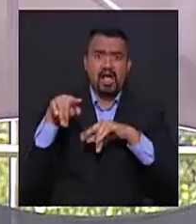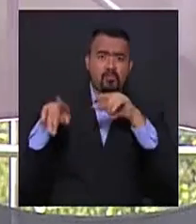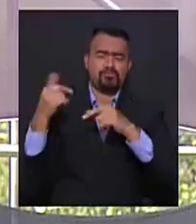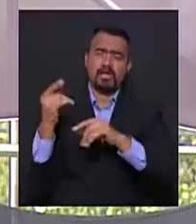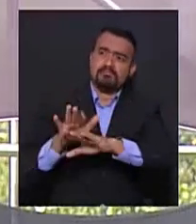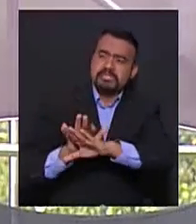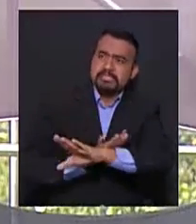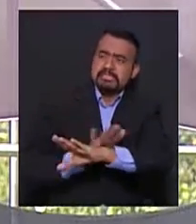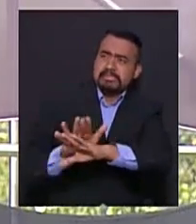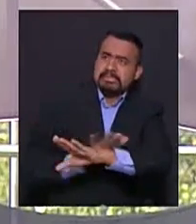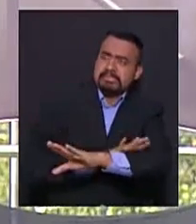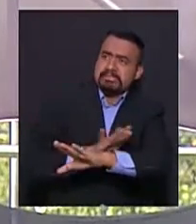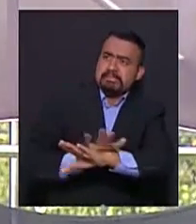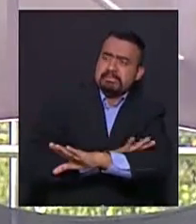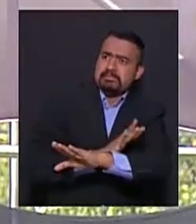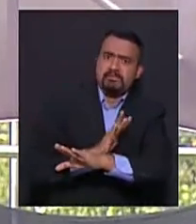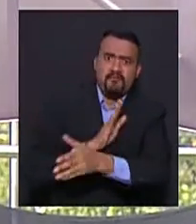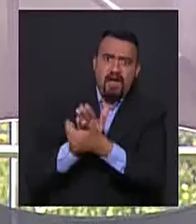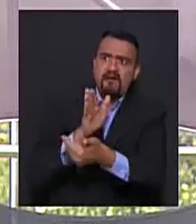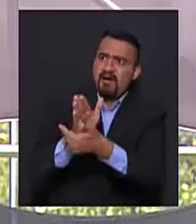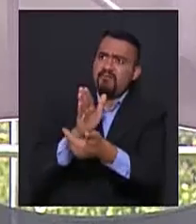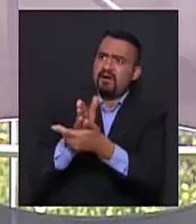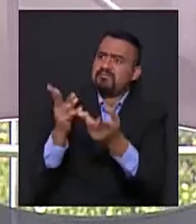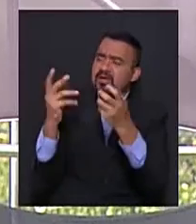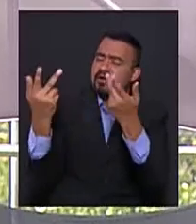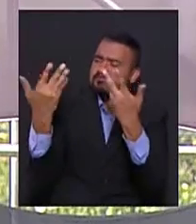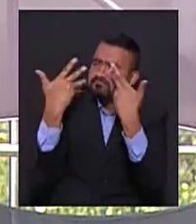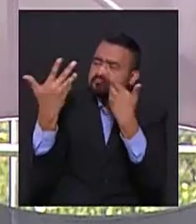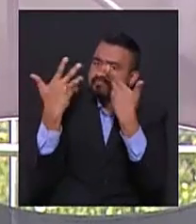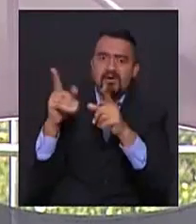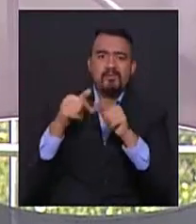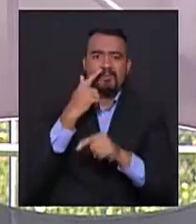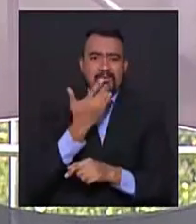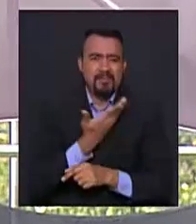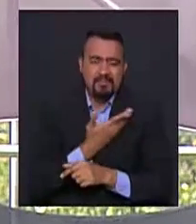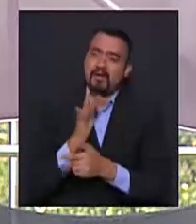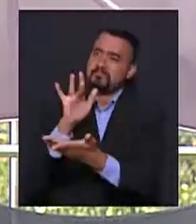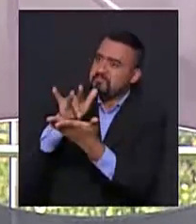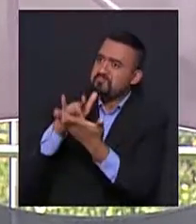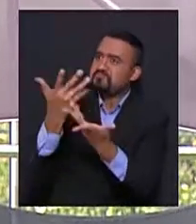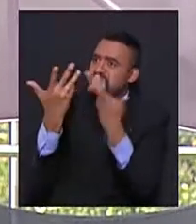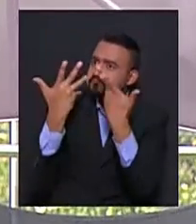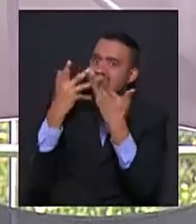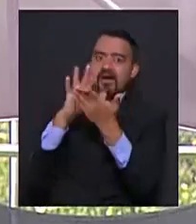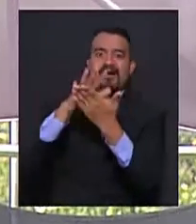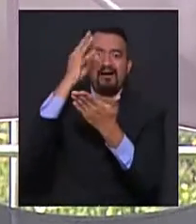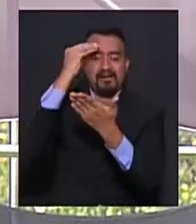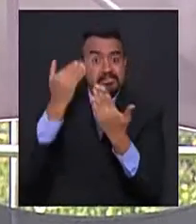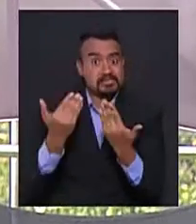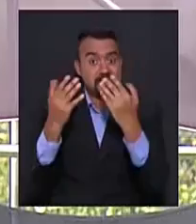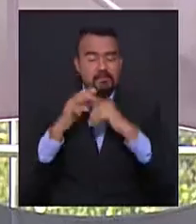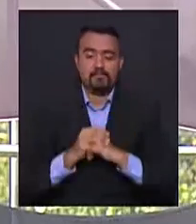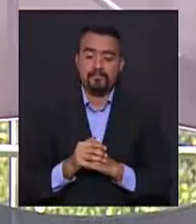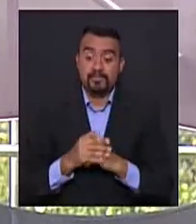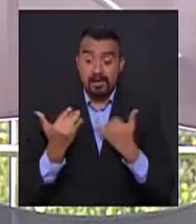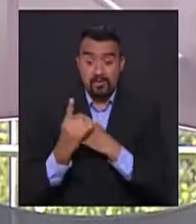sensibilización en cuanto a la memoria local junto a sus profesores y padres de familia. Durante este año tendremos también